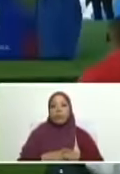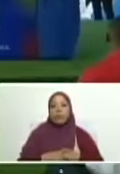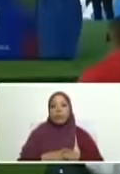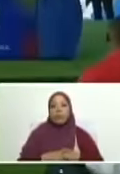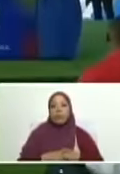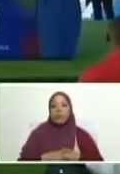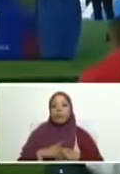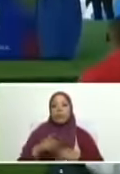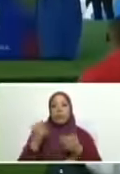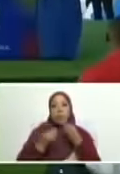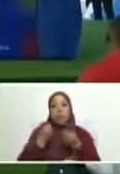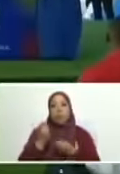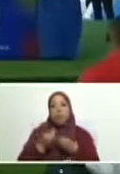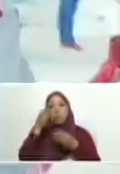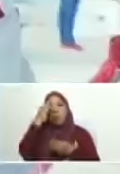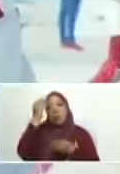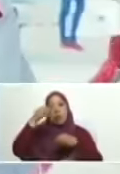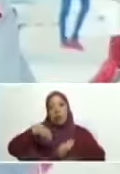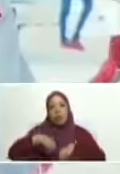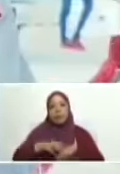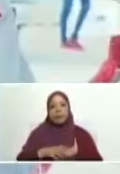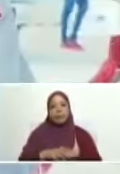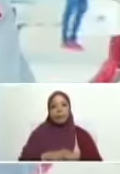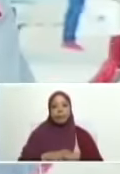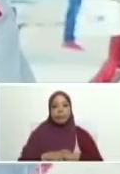Bueno, pónganse de acuerdo.